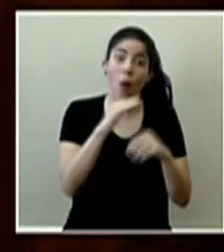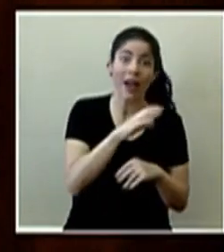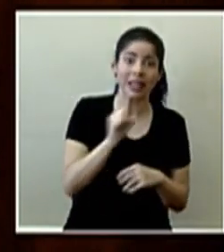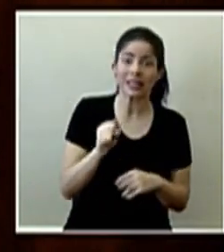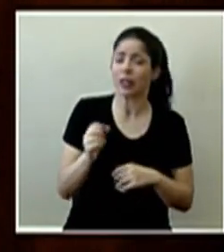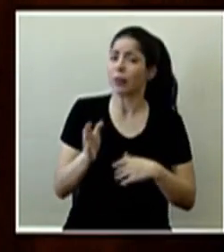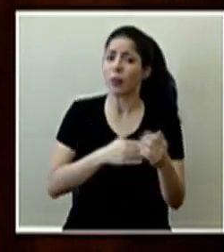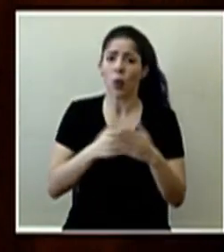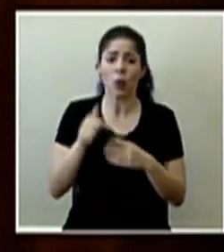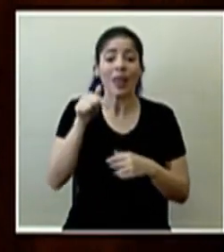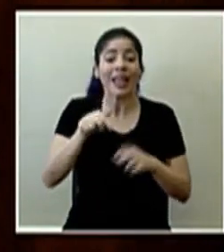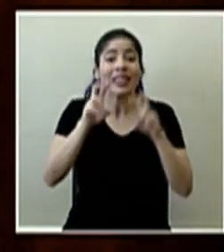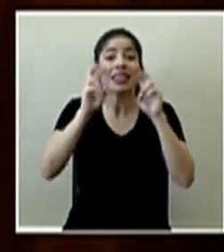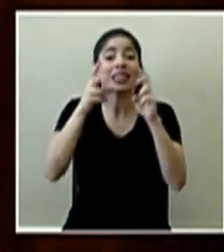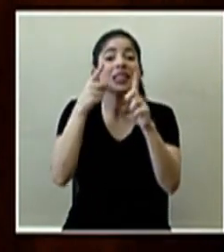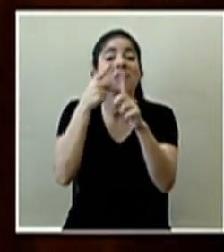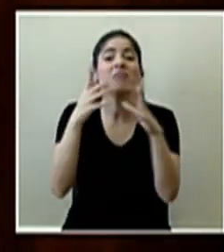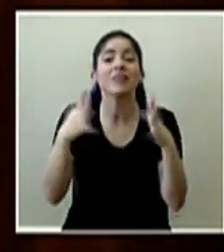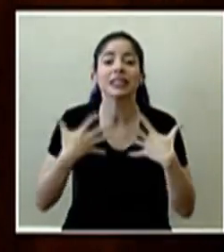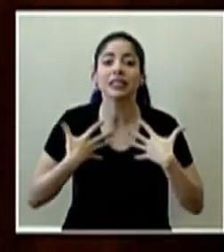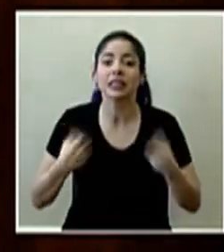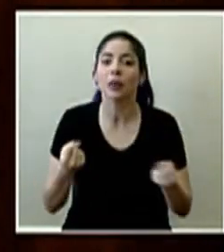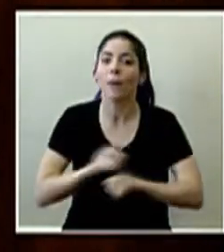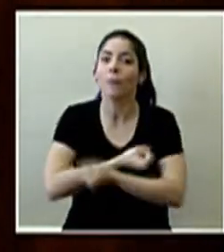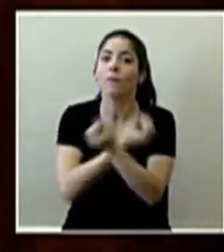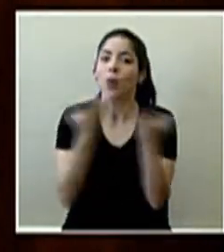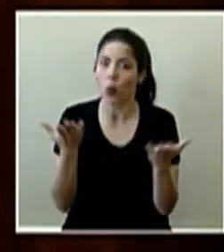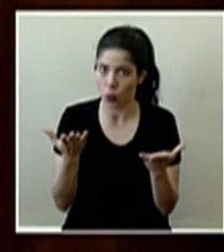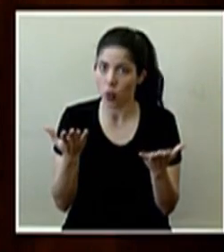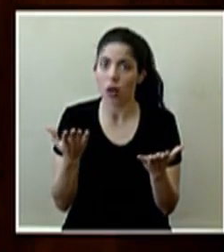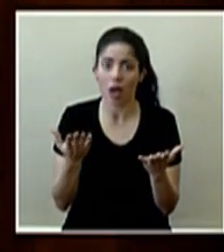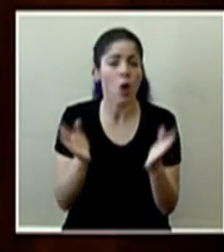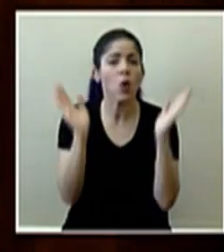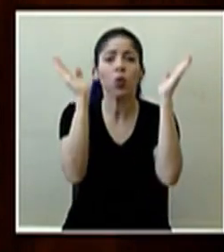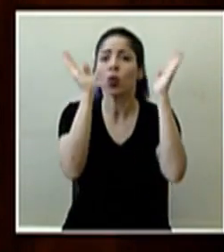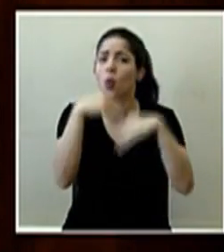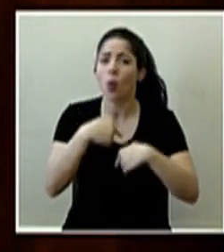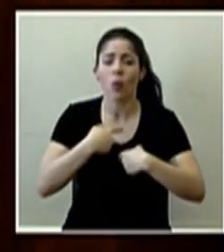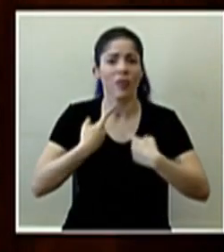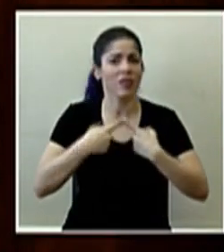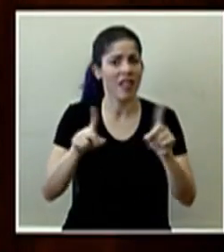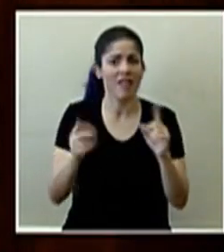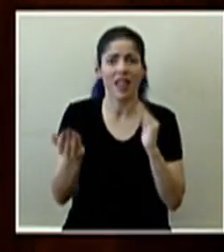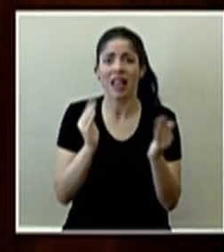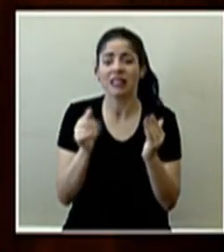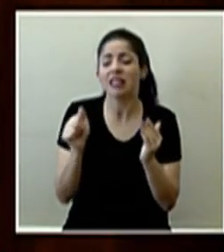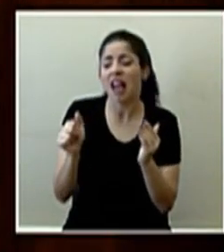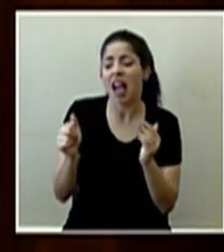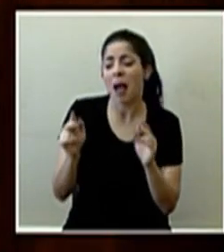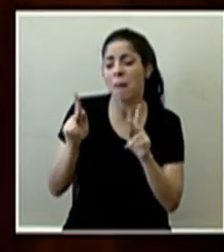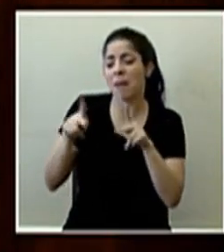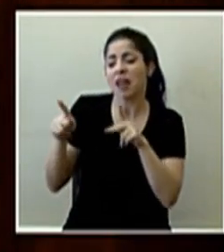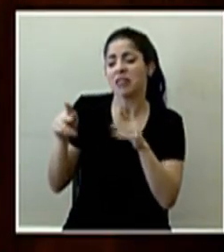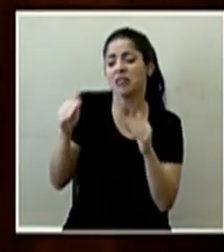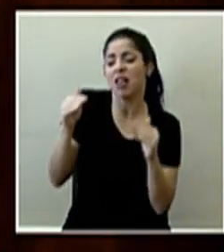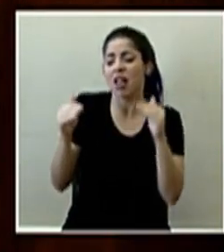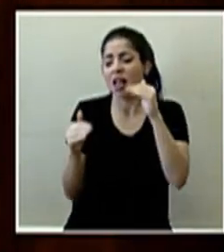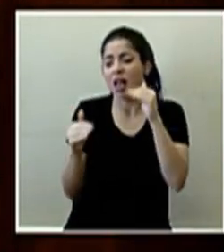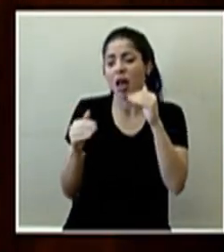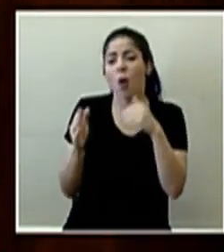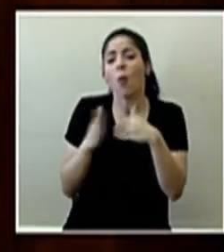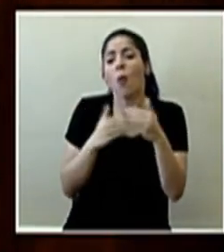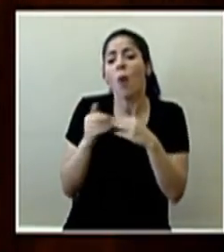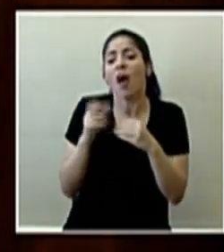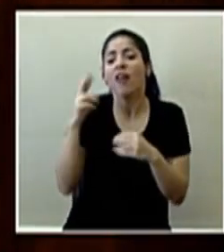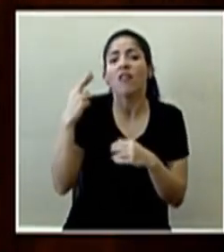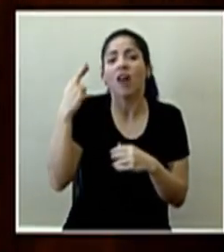Este es un tema de salud pública y nosotros no vamos a diferenciar entre categorías de personas por cualquier